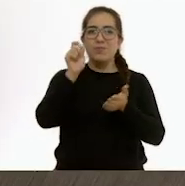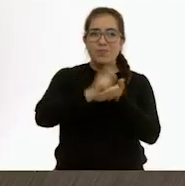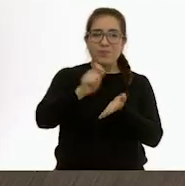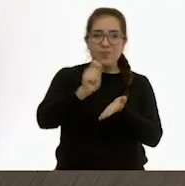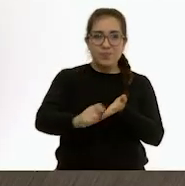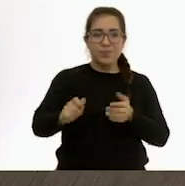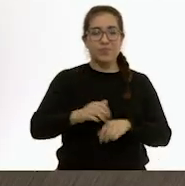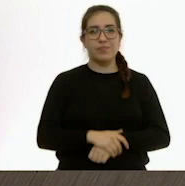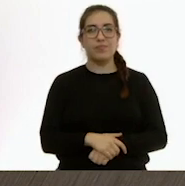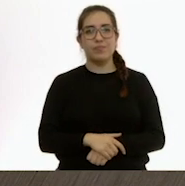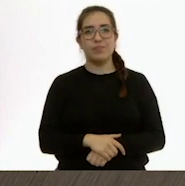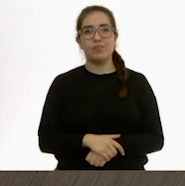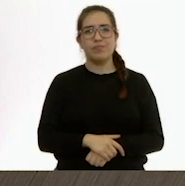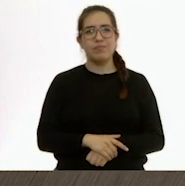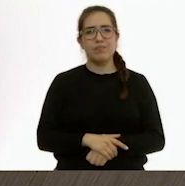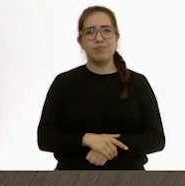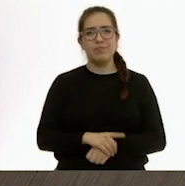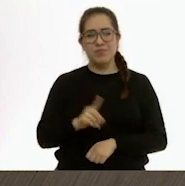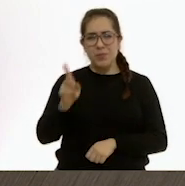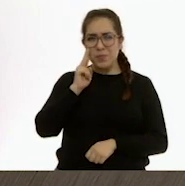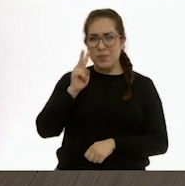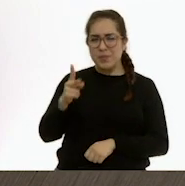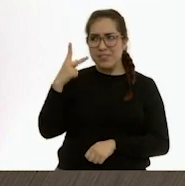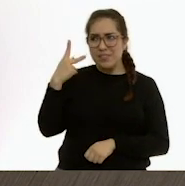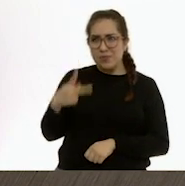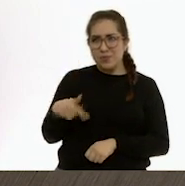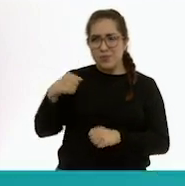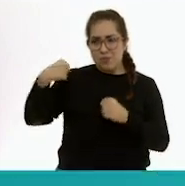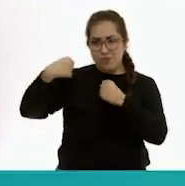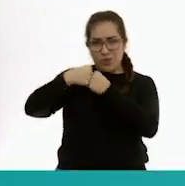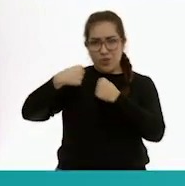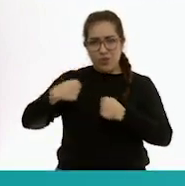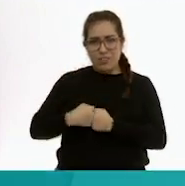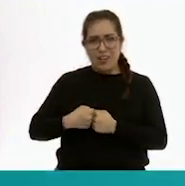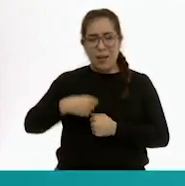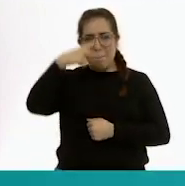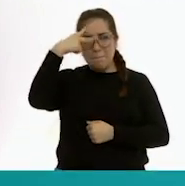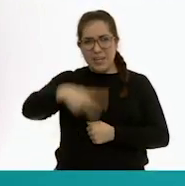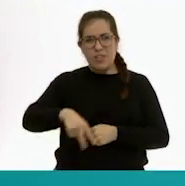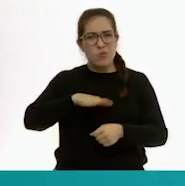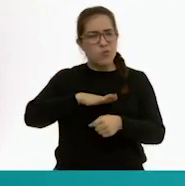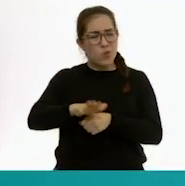¿Qué aspectos te llamaron la atención de la vida en las fronteras de México?